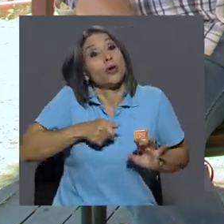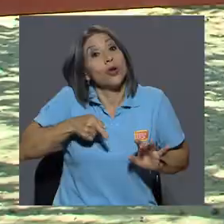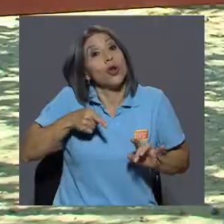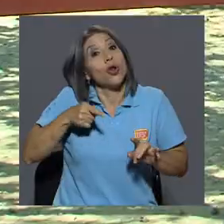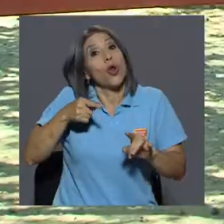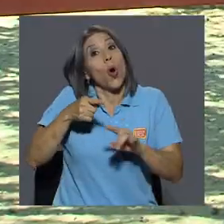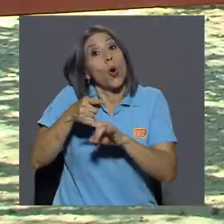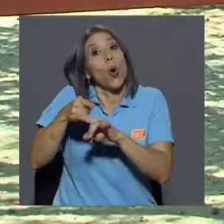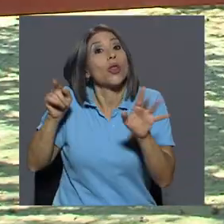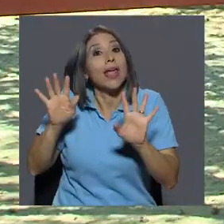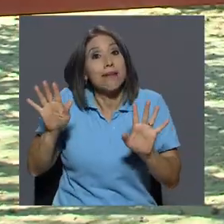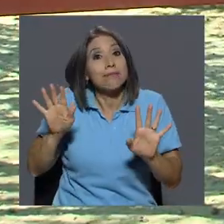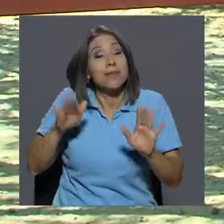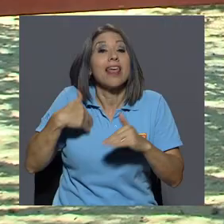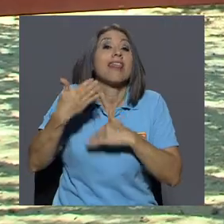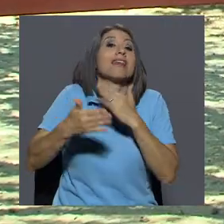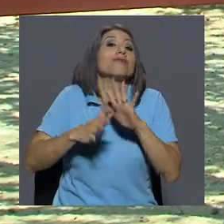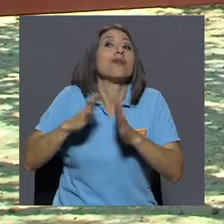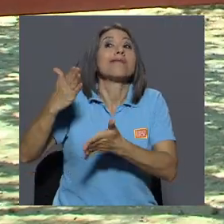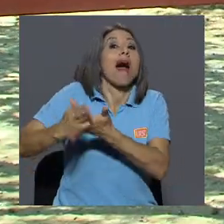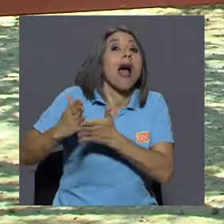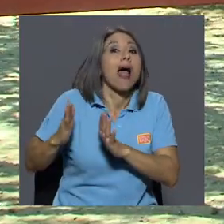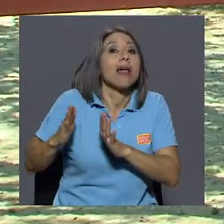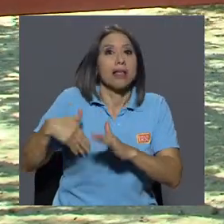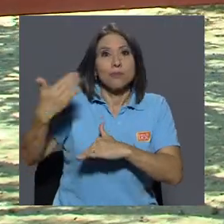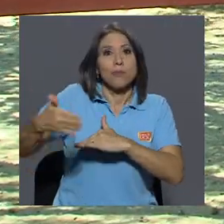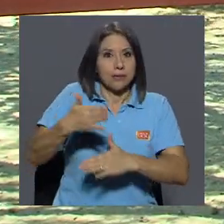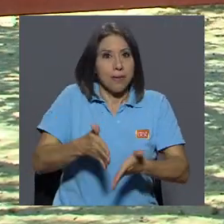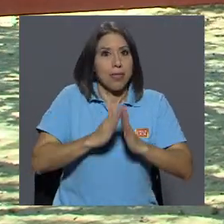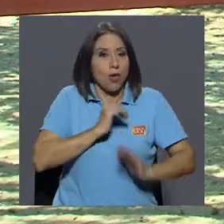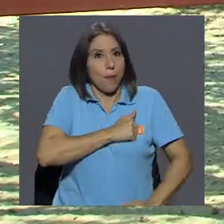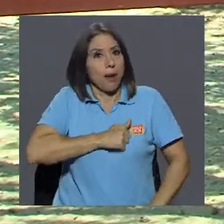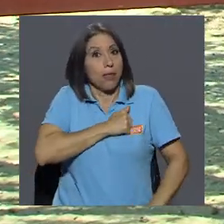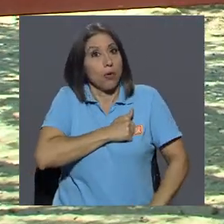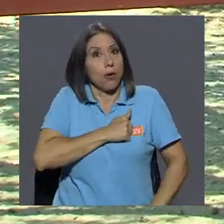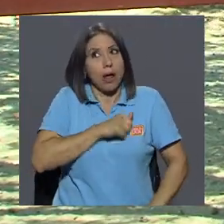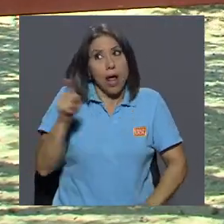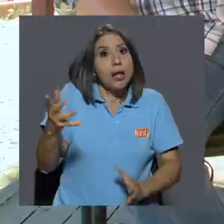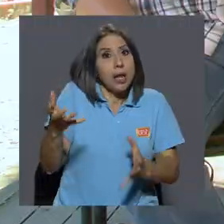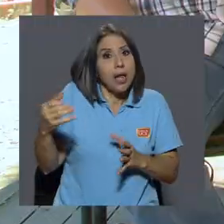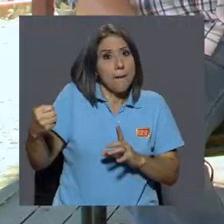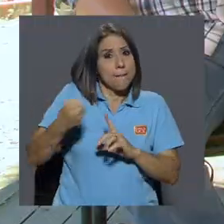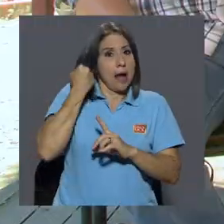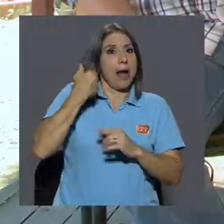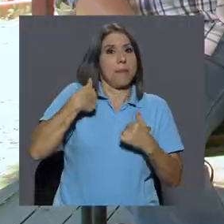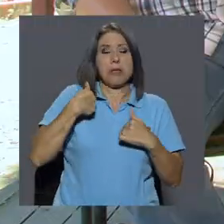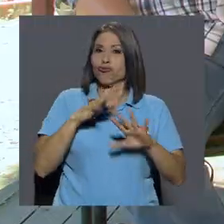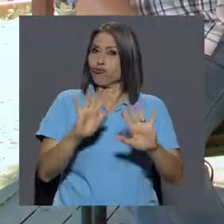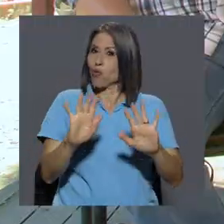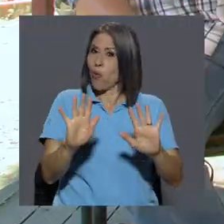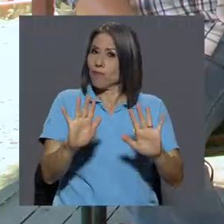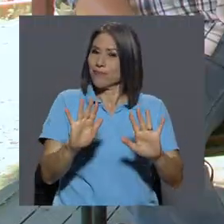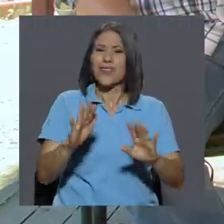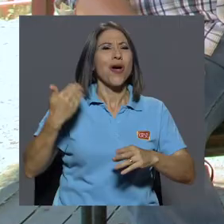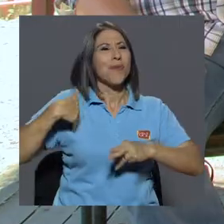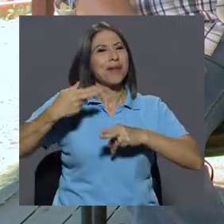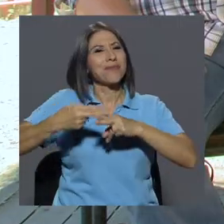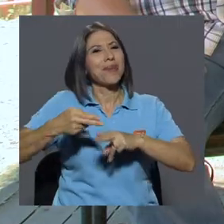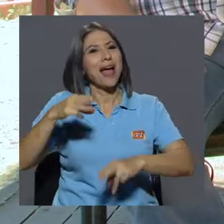Y después me pidió perdón. Que quería pegarme. ¿No? Lo de Mel Vázquez,